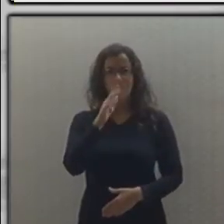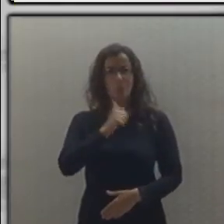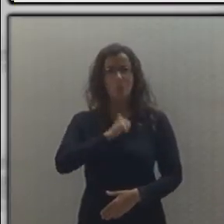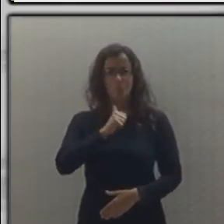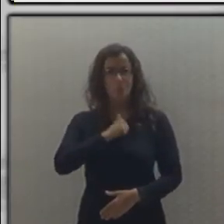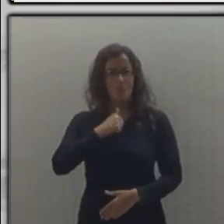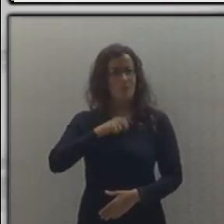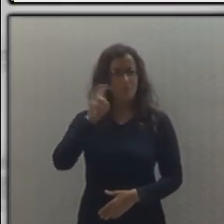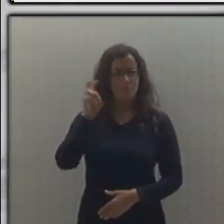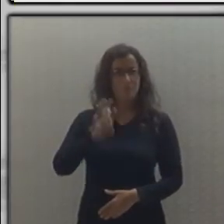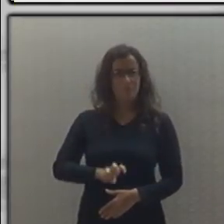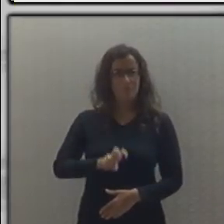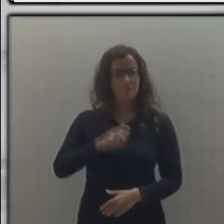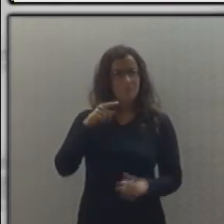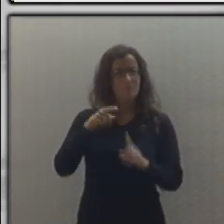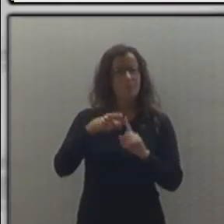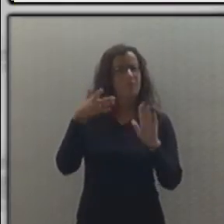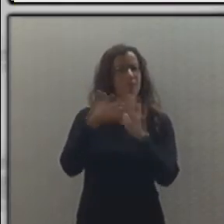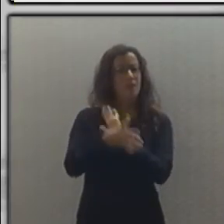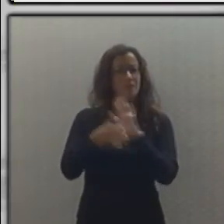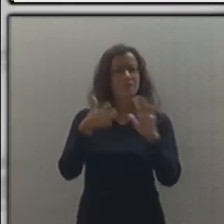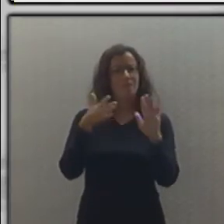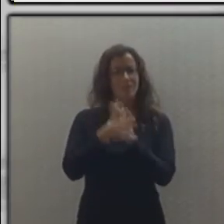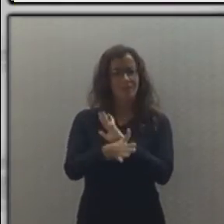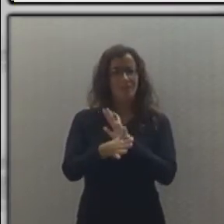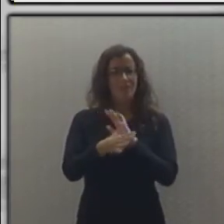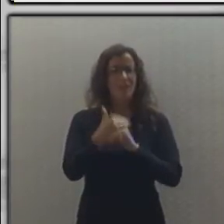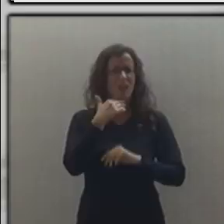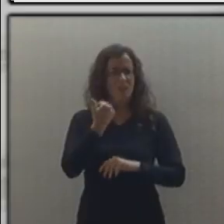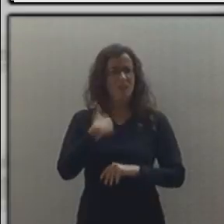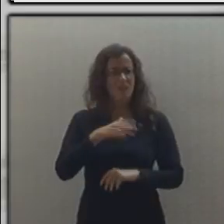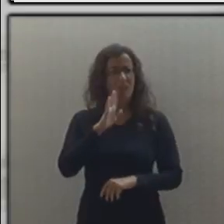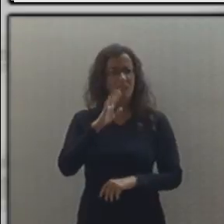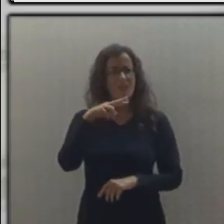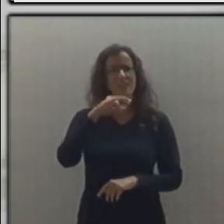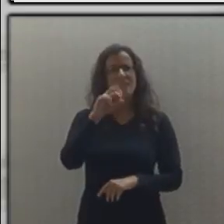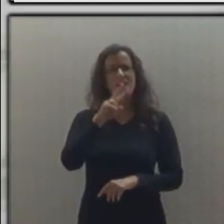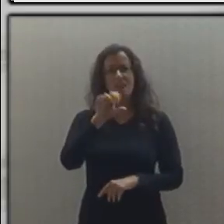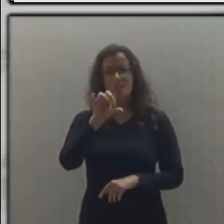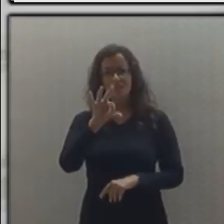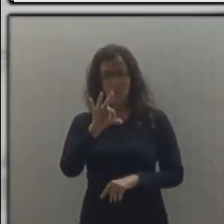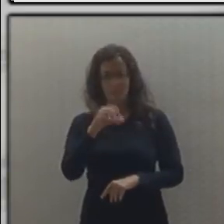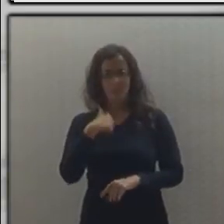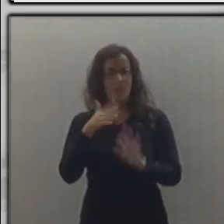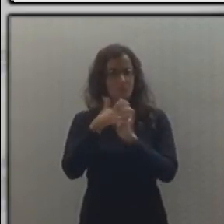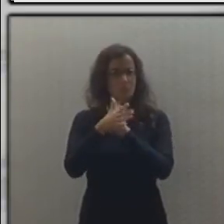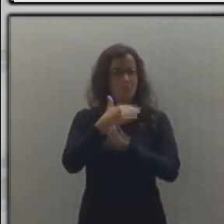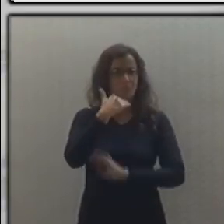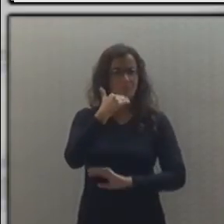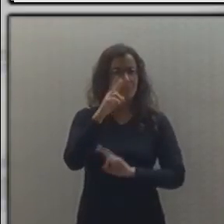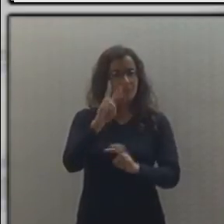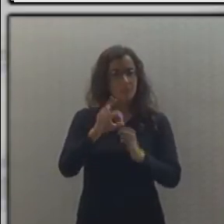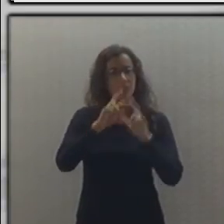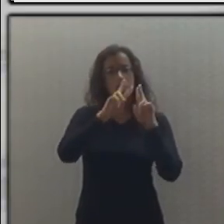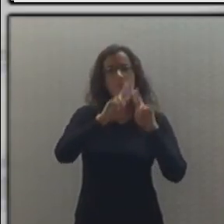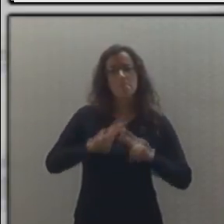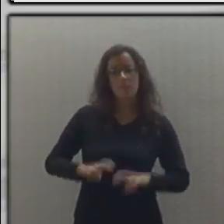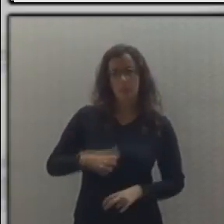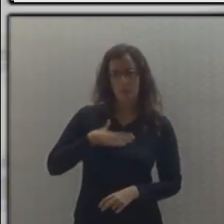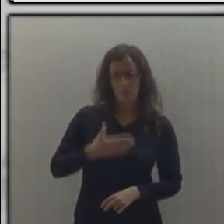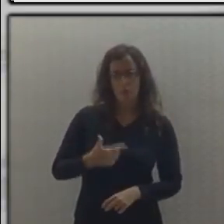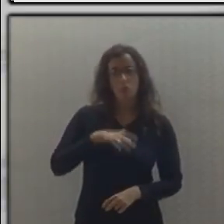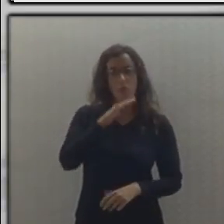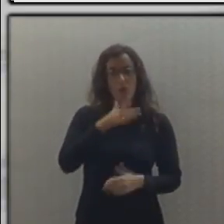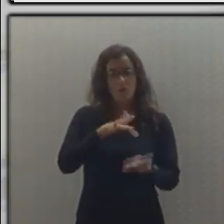a explicar algo que ha comentado Nieves y es el tema de mi investigación. Yo estoy haciendo una